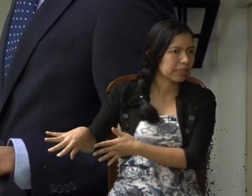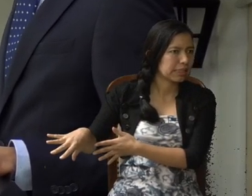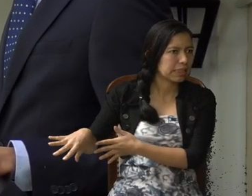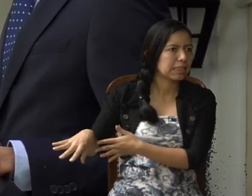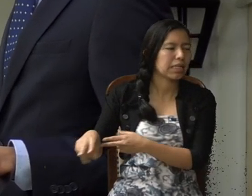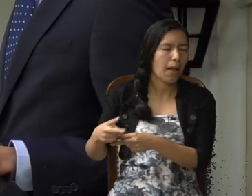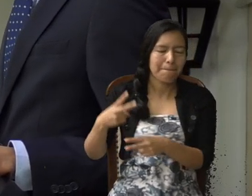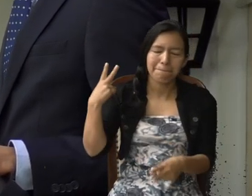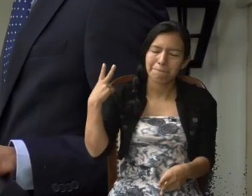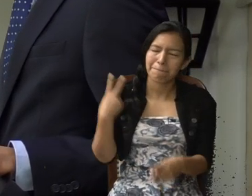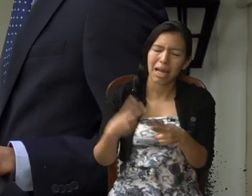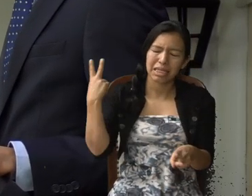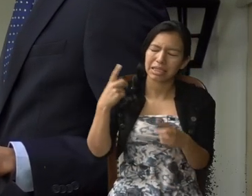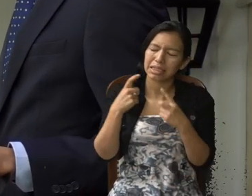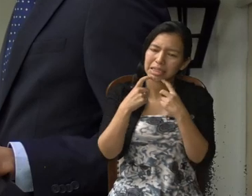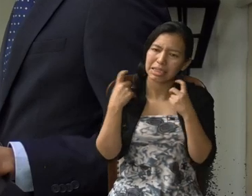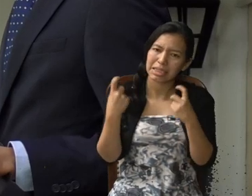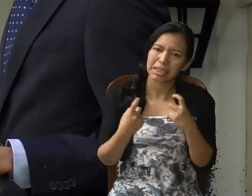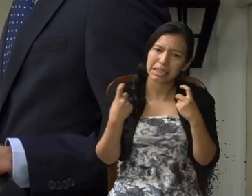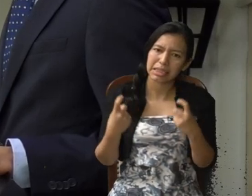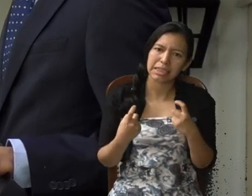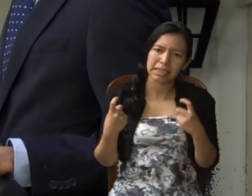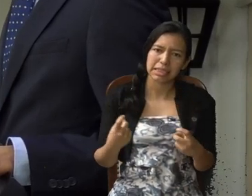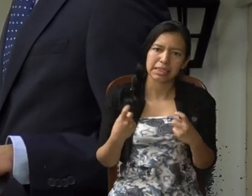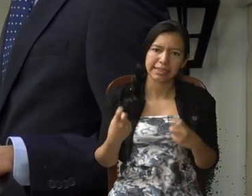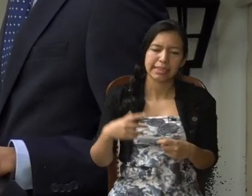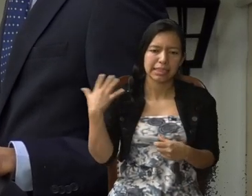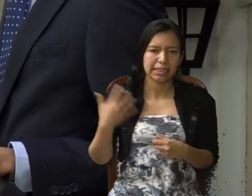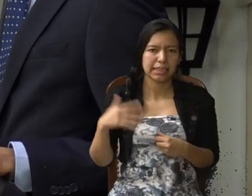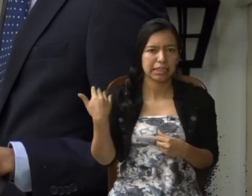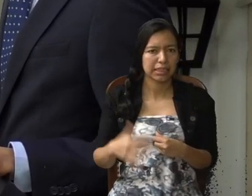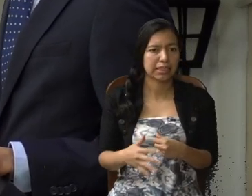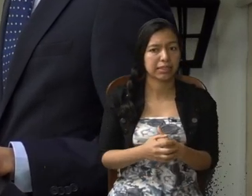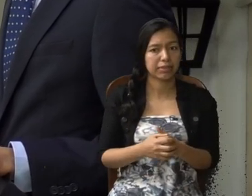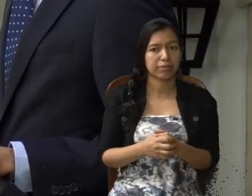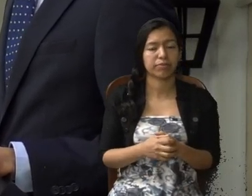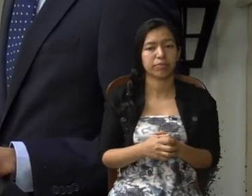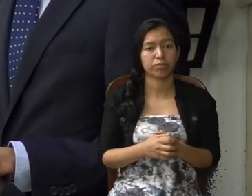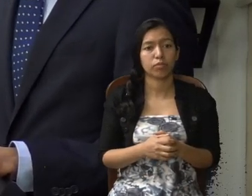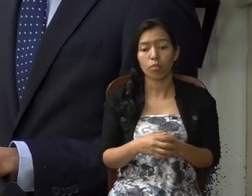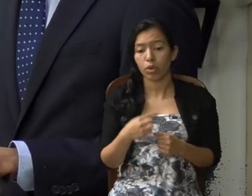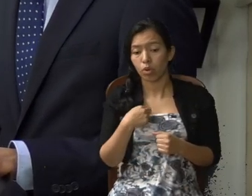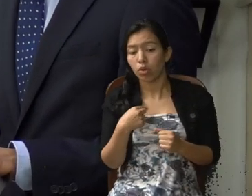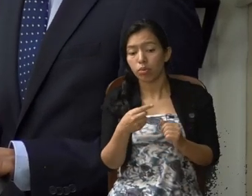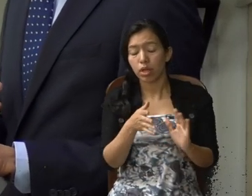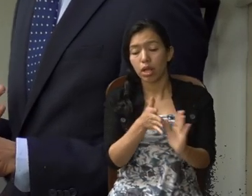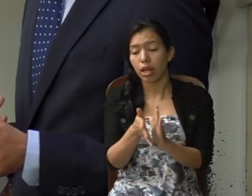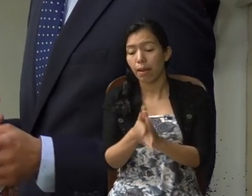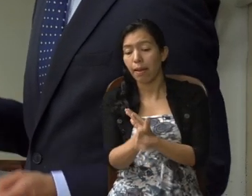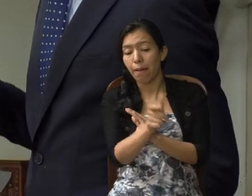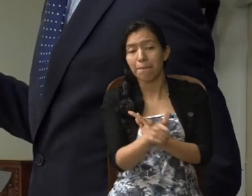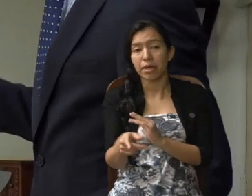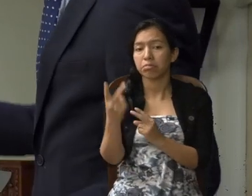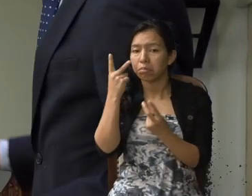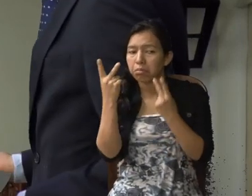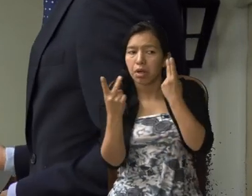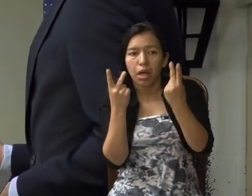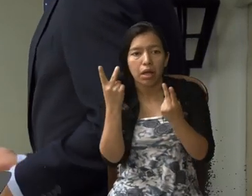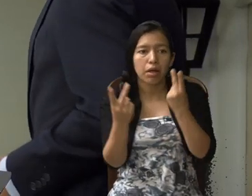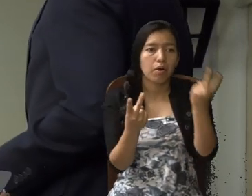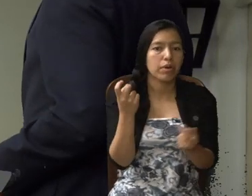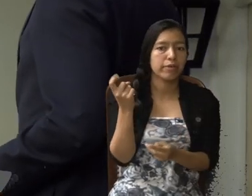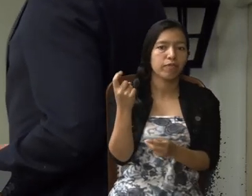un terrible error en nuestra vida. Y tal vez no estoy hablando solamente a las personas nuevas que nos acompañan hoy y que tal vez no se han